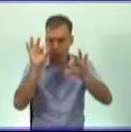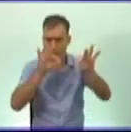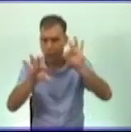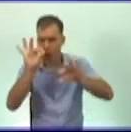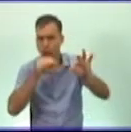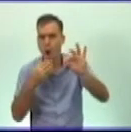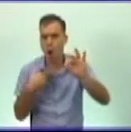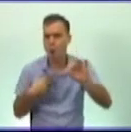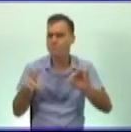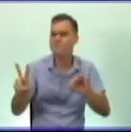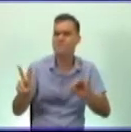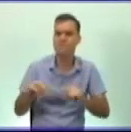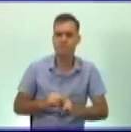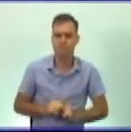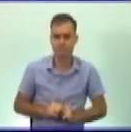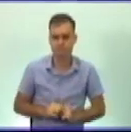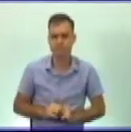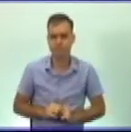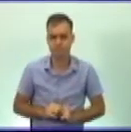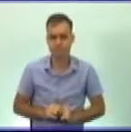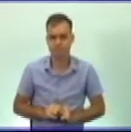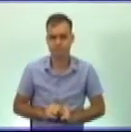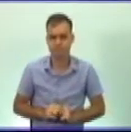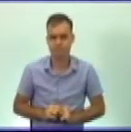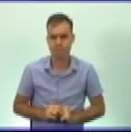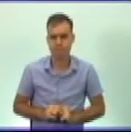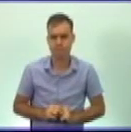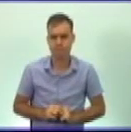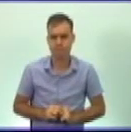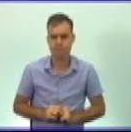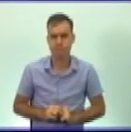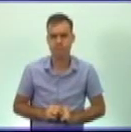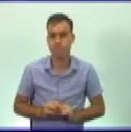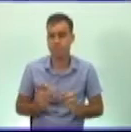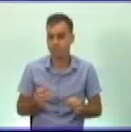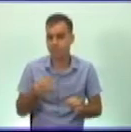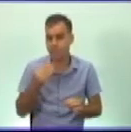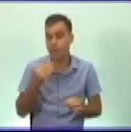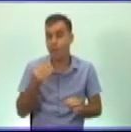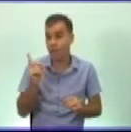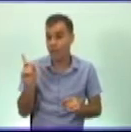el volumen de la pieza resultante. Fíjense que es la pieza resultante